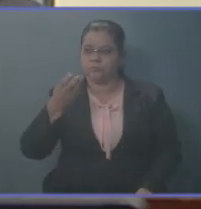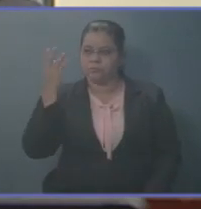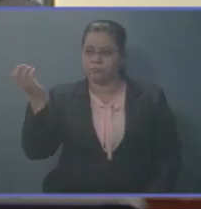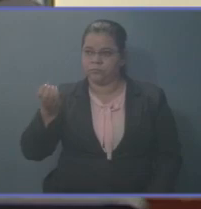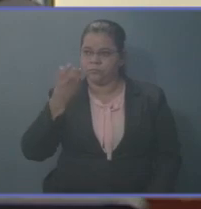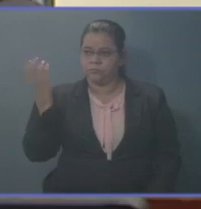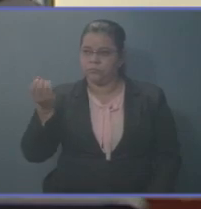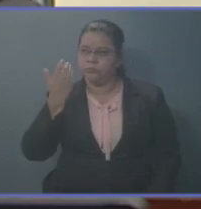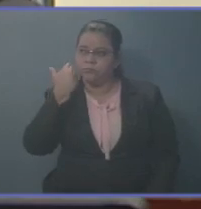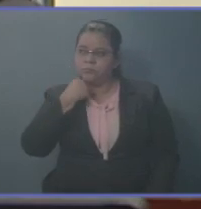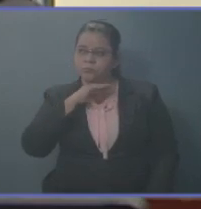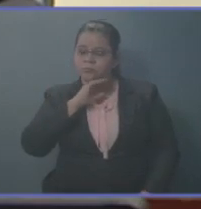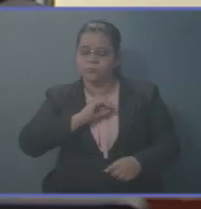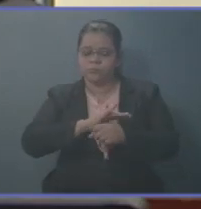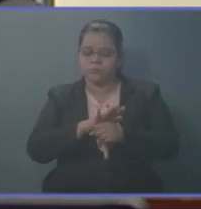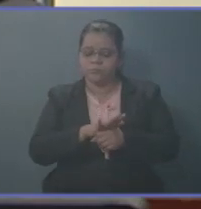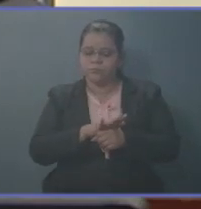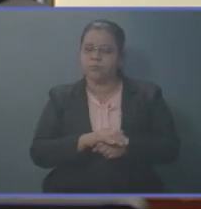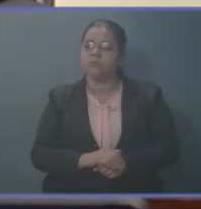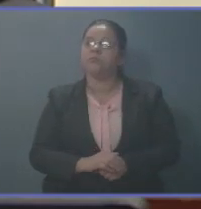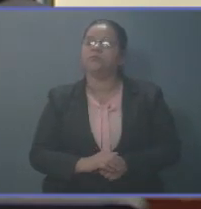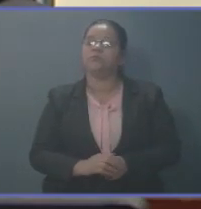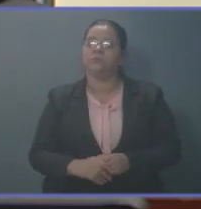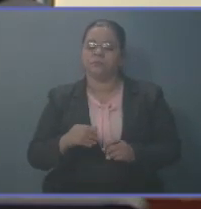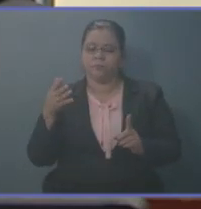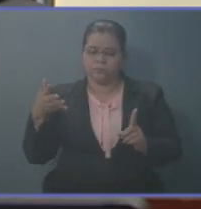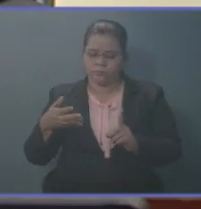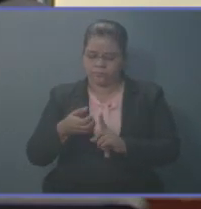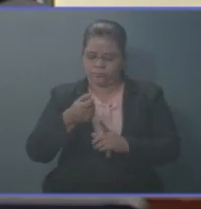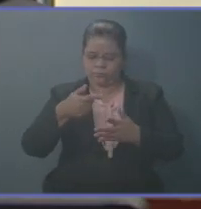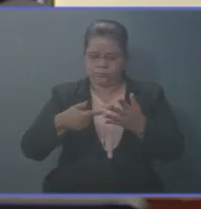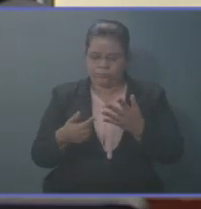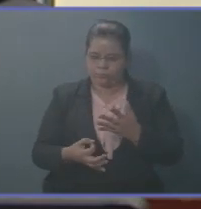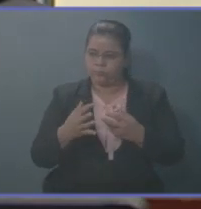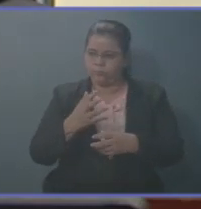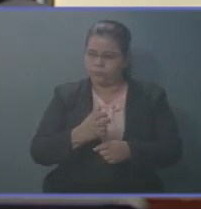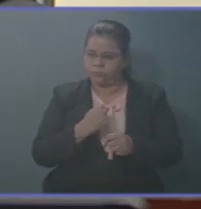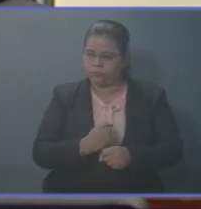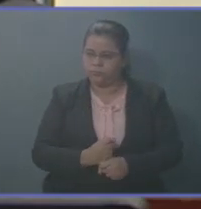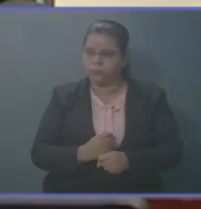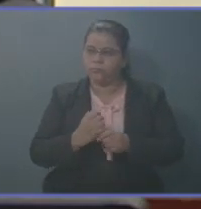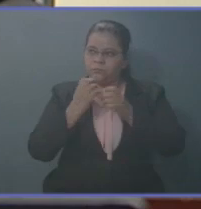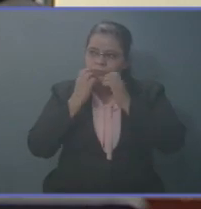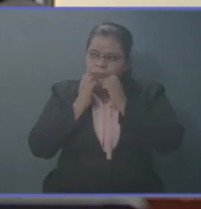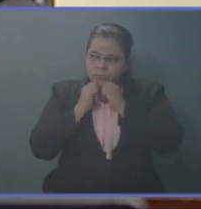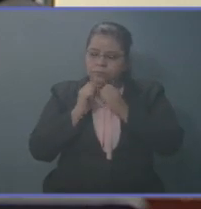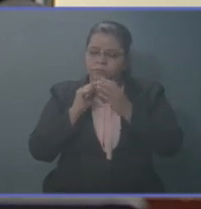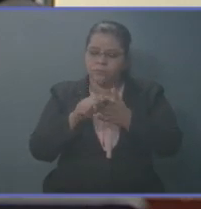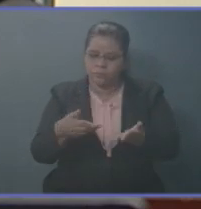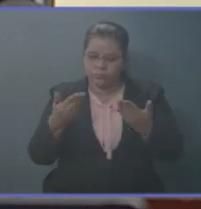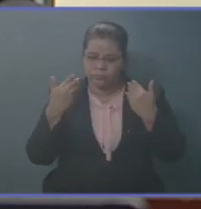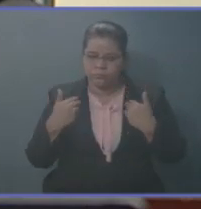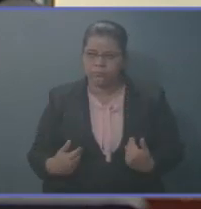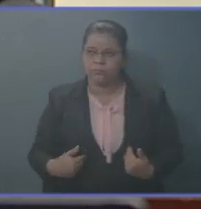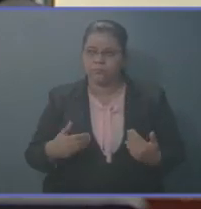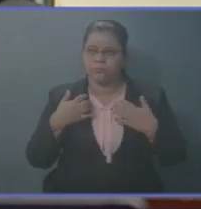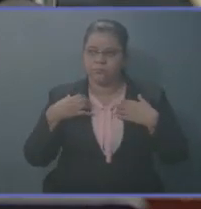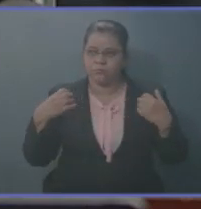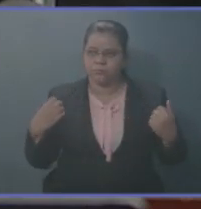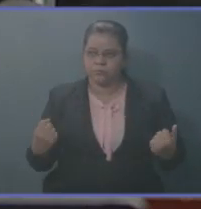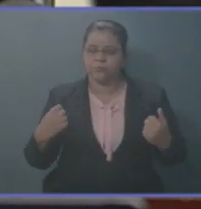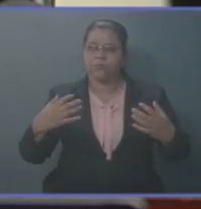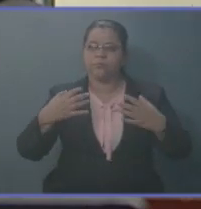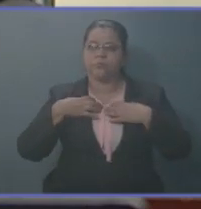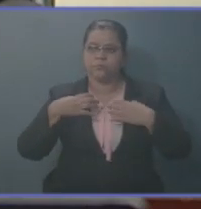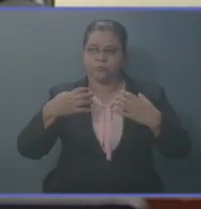por la pandemia COVID-19. Objeto de la ley: garantizar y preservar el derecho humano a la salud y a la vida de